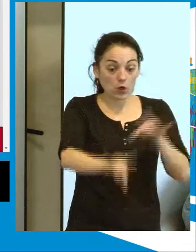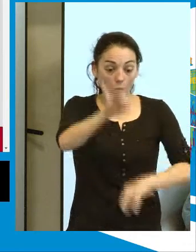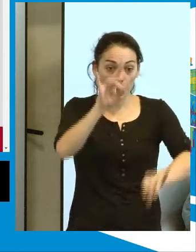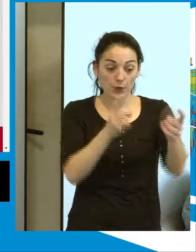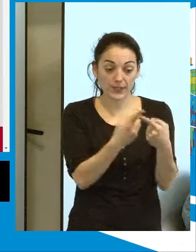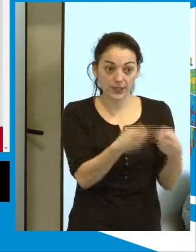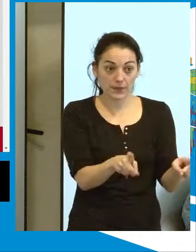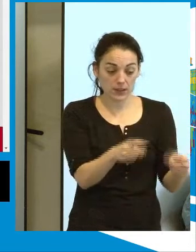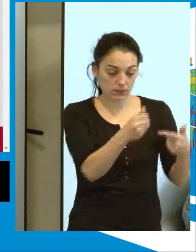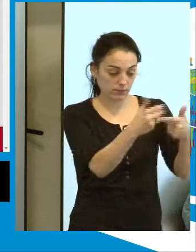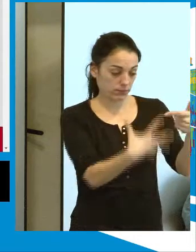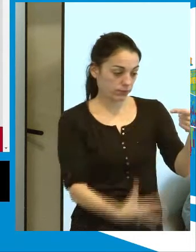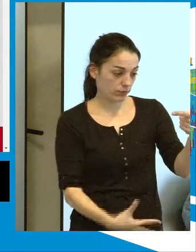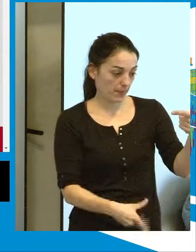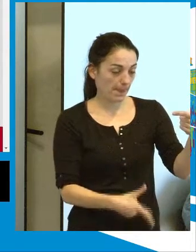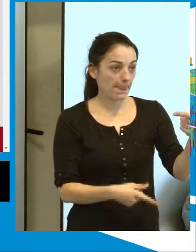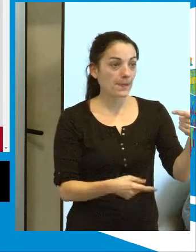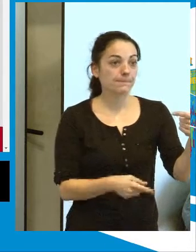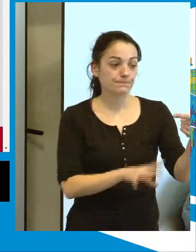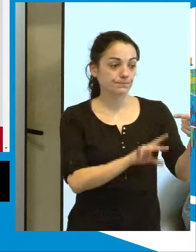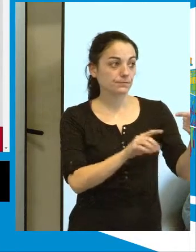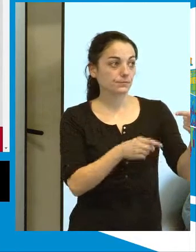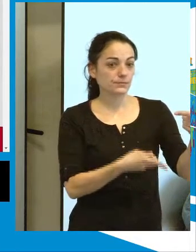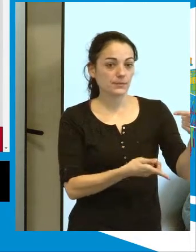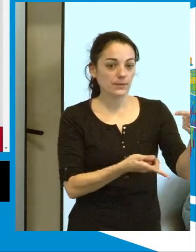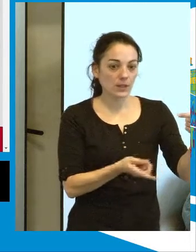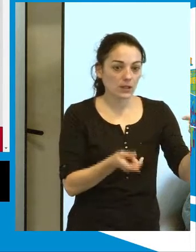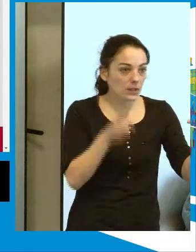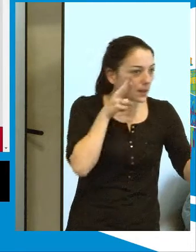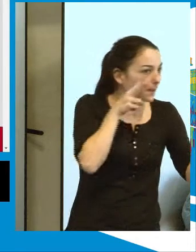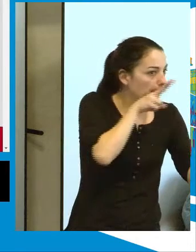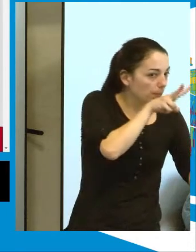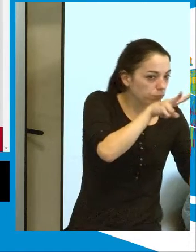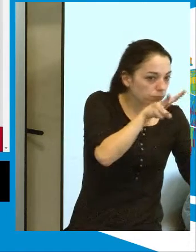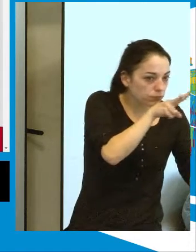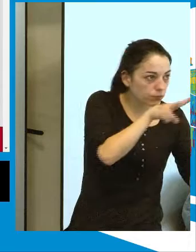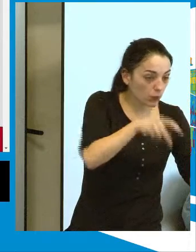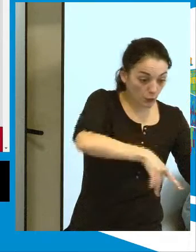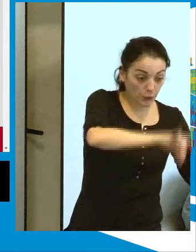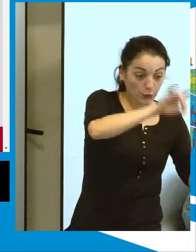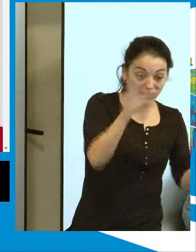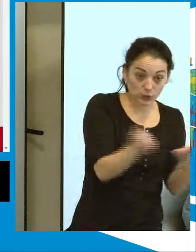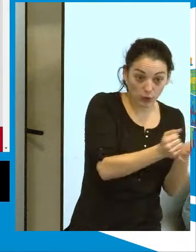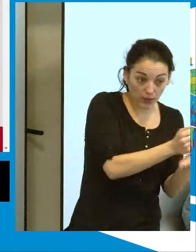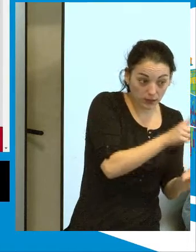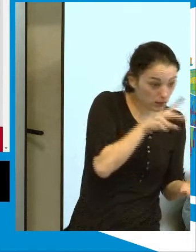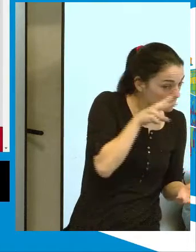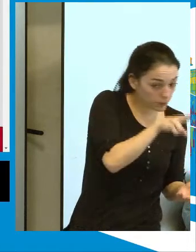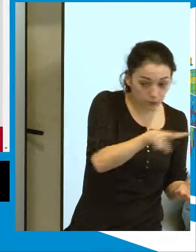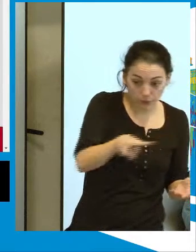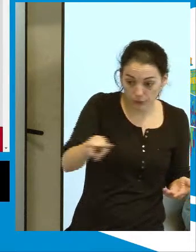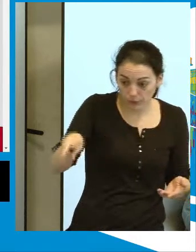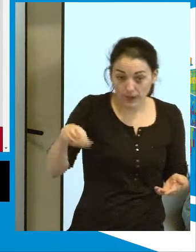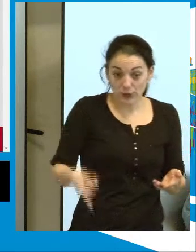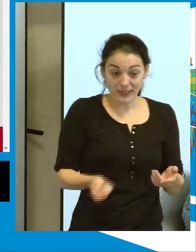tendríamos disponibles en este momento de la navegación. Va haciendo un barrido secuencial por cada una de las opciones. En el momento que queramos lanzar